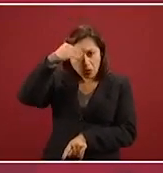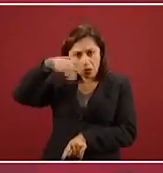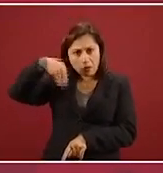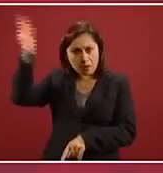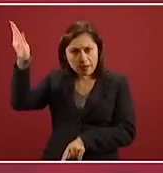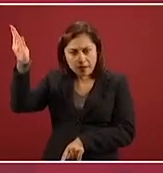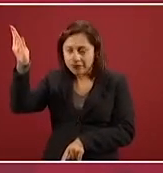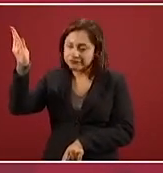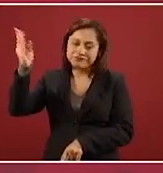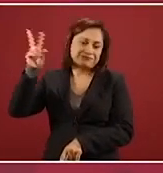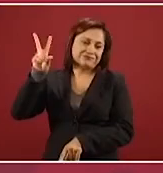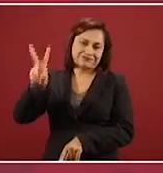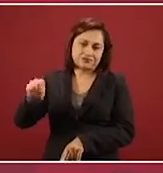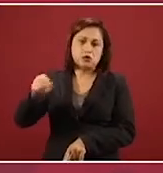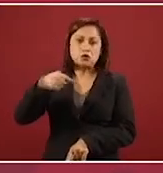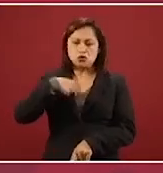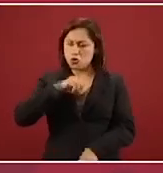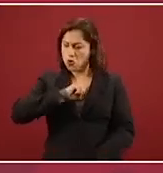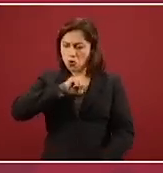olvido.